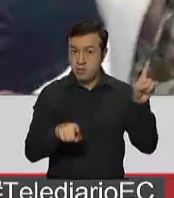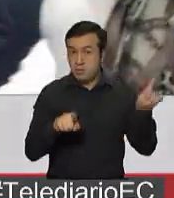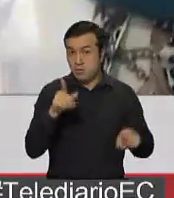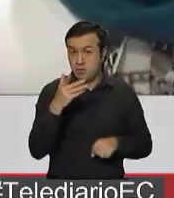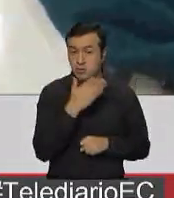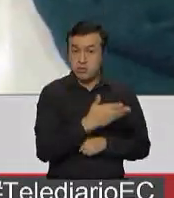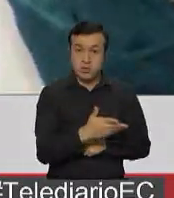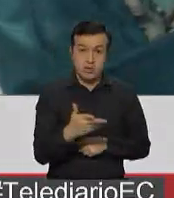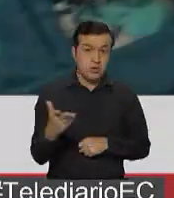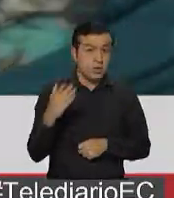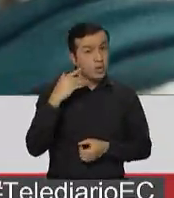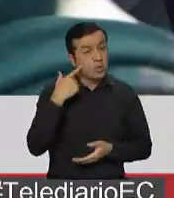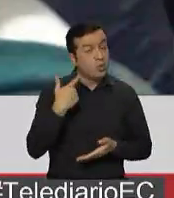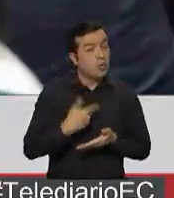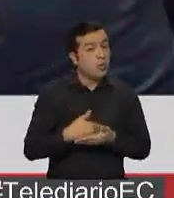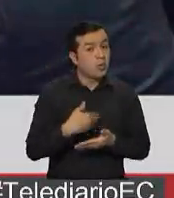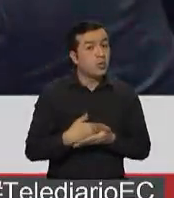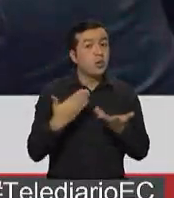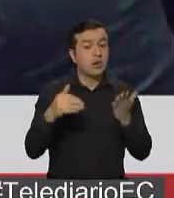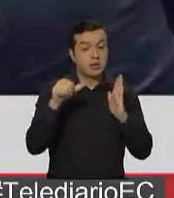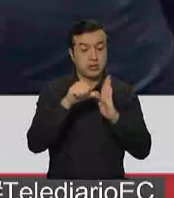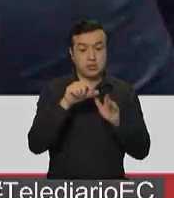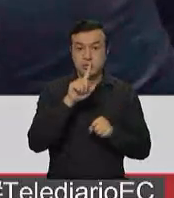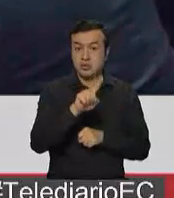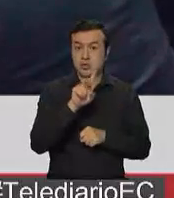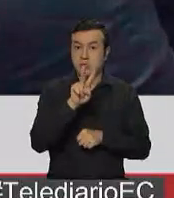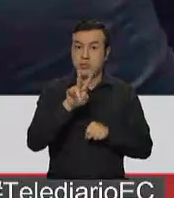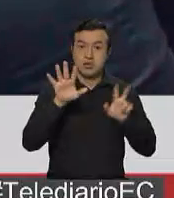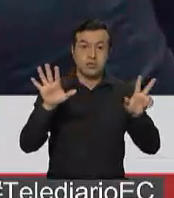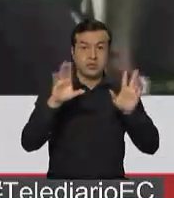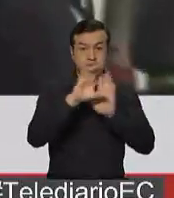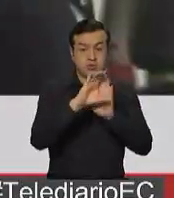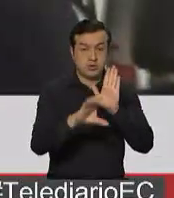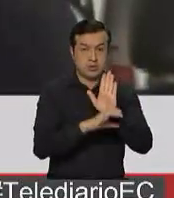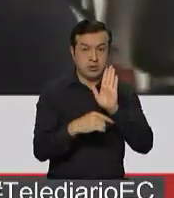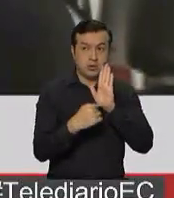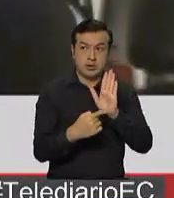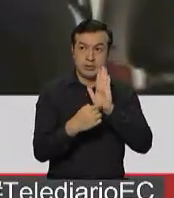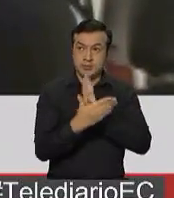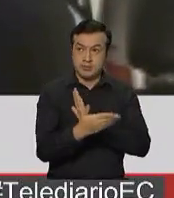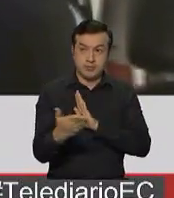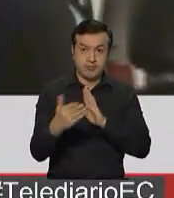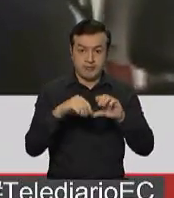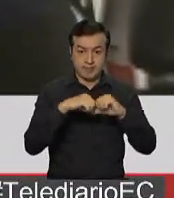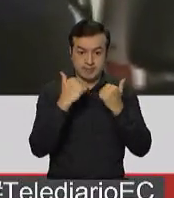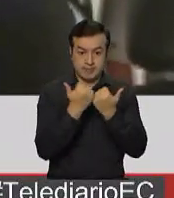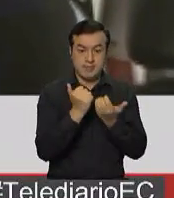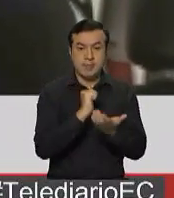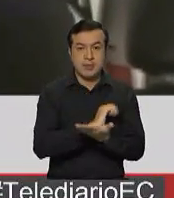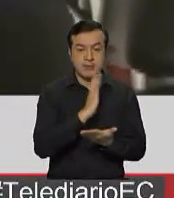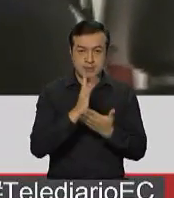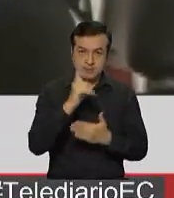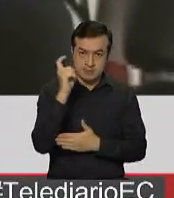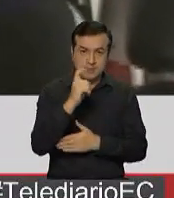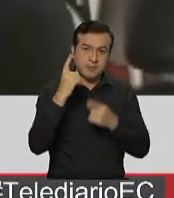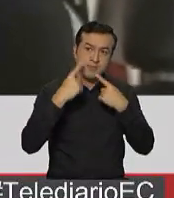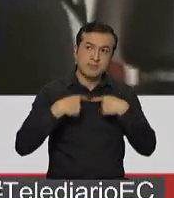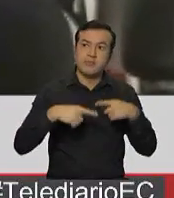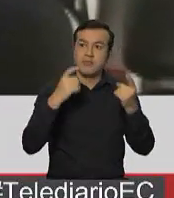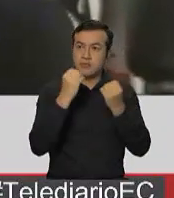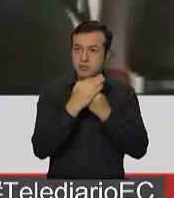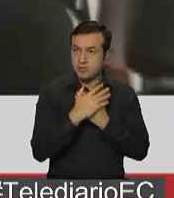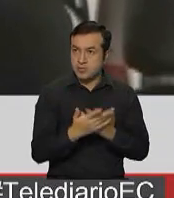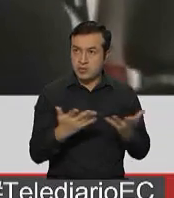sentido, cuyo sustento está en el artículo 128 de la Constitución. Creo que la Asamblea debe pronunciarse